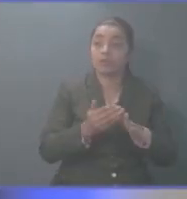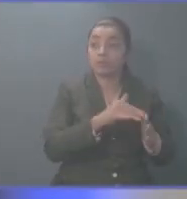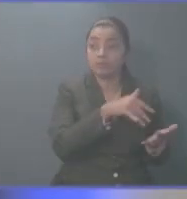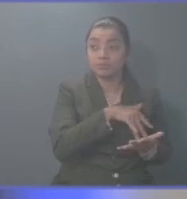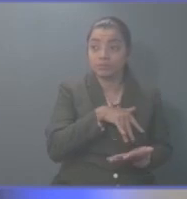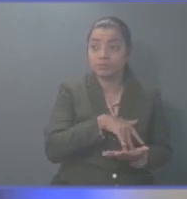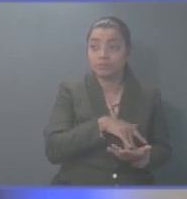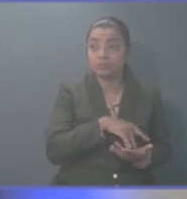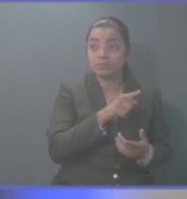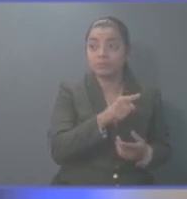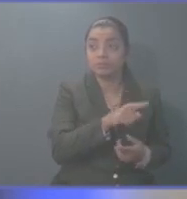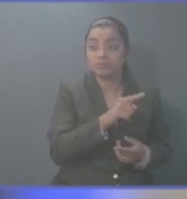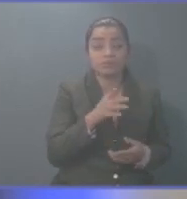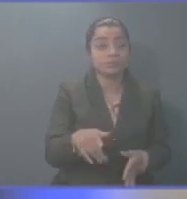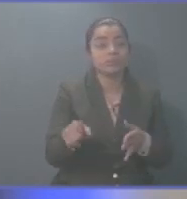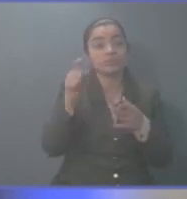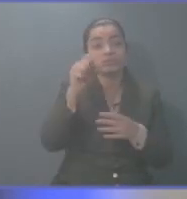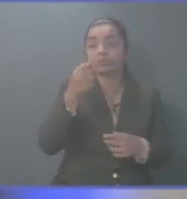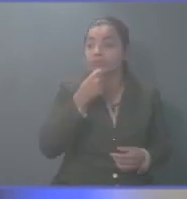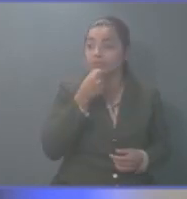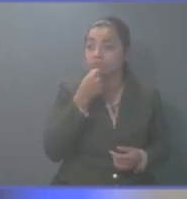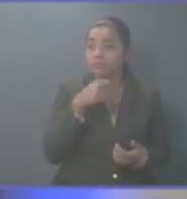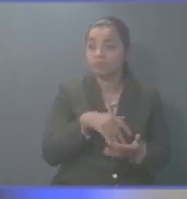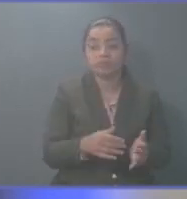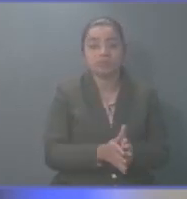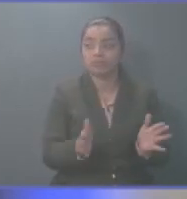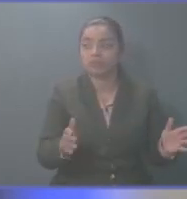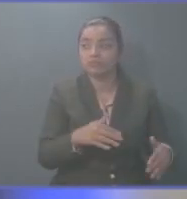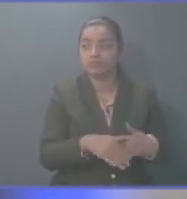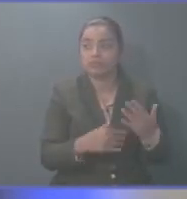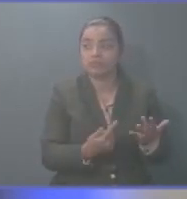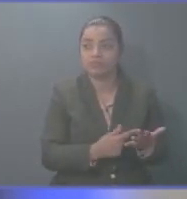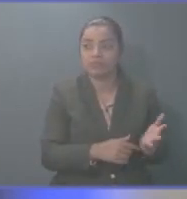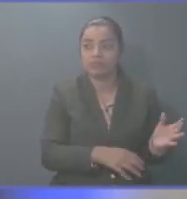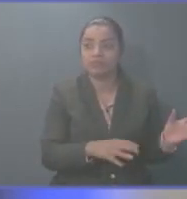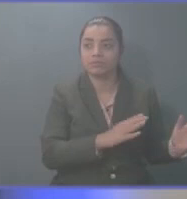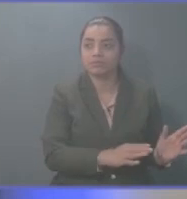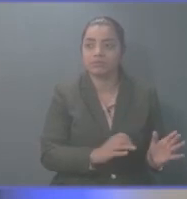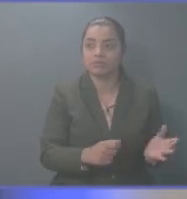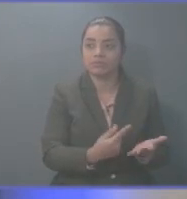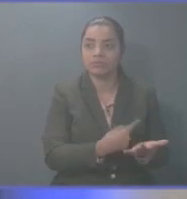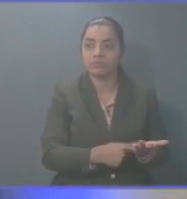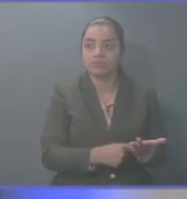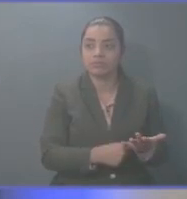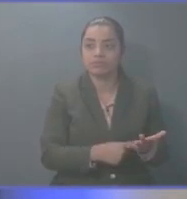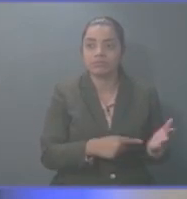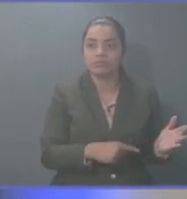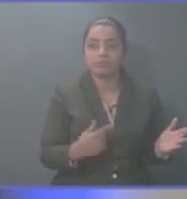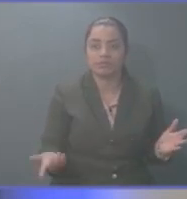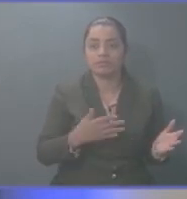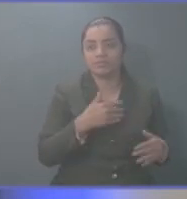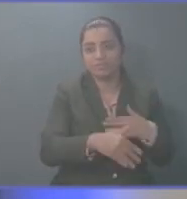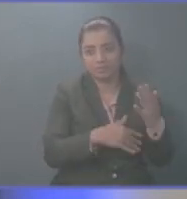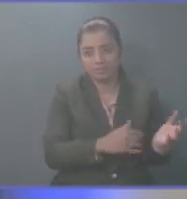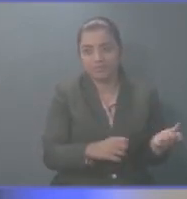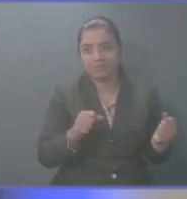demandas ante el Instituto de Acceso a la Información Pública. Y eso no es todo. De repente se especulaba que esta empresa